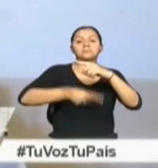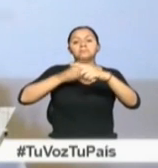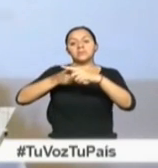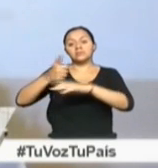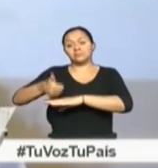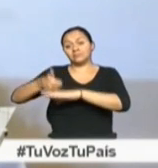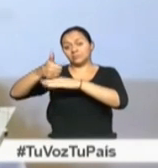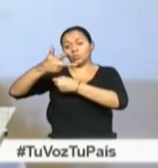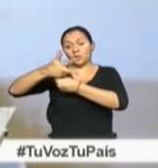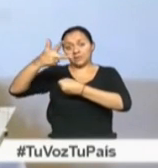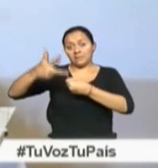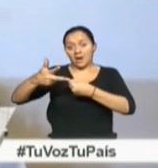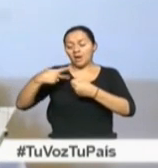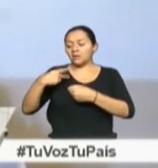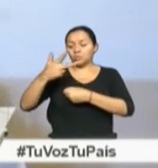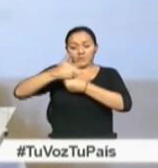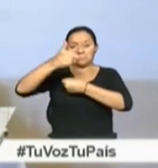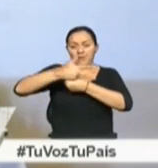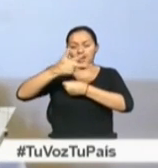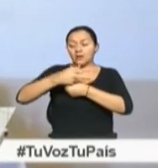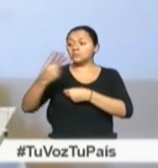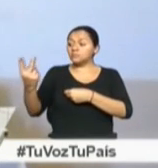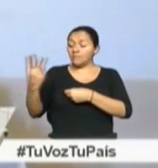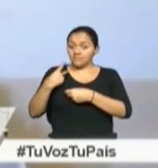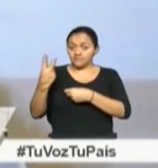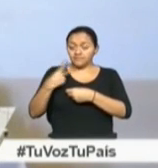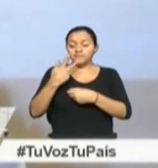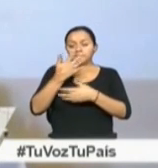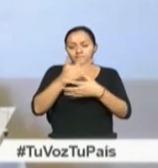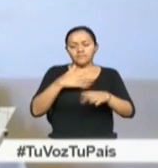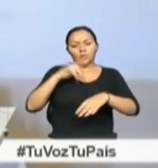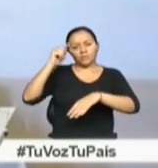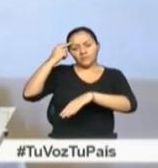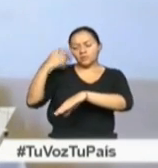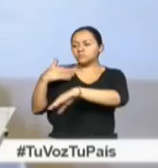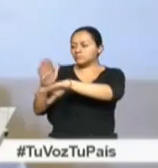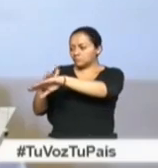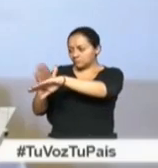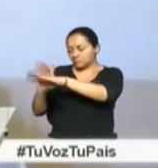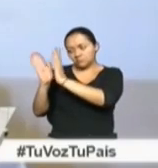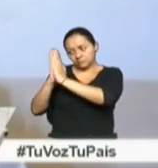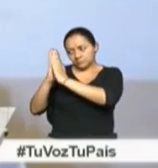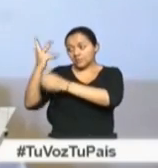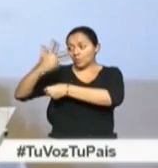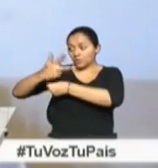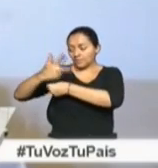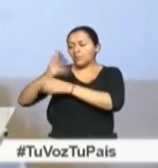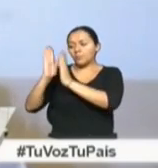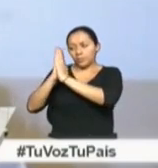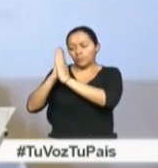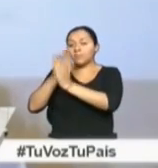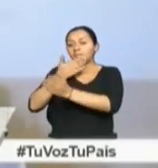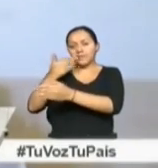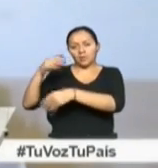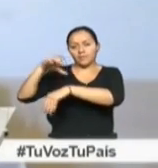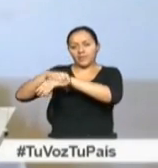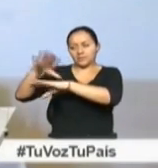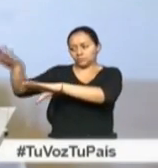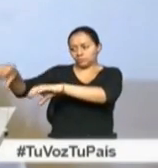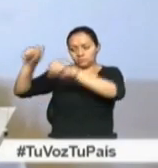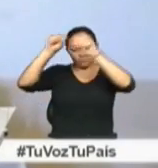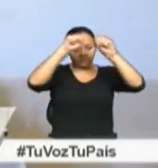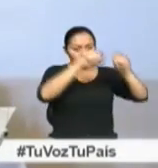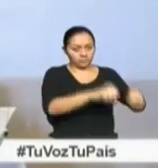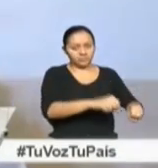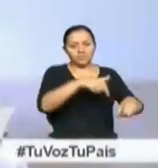autoridades de Guatemala, el gobierno de México, a través de su Cancillería, presentó a las autoridades de este país la solicitud de detención provisional con